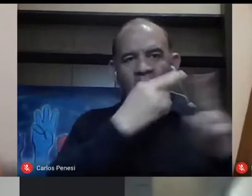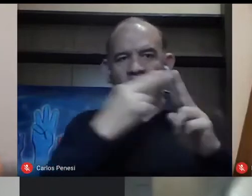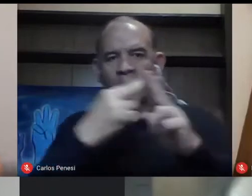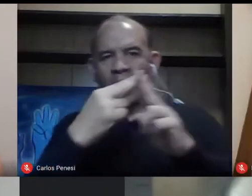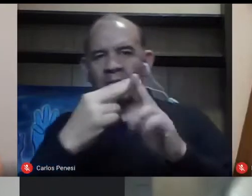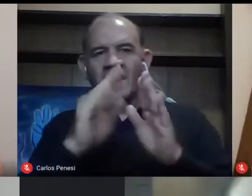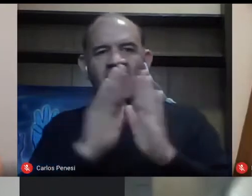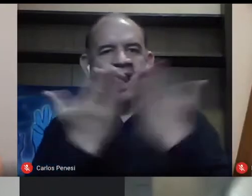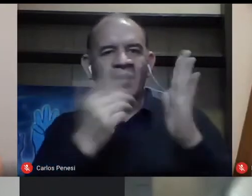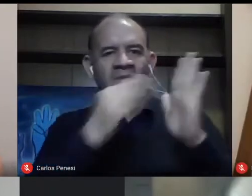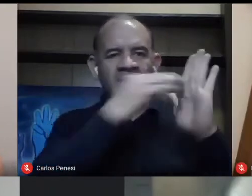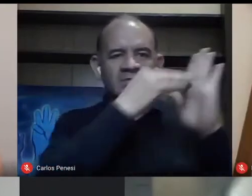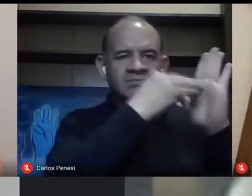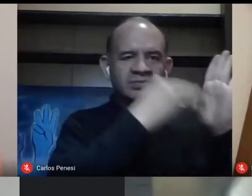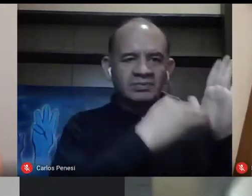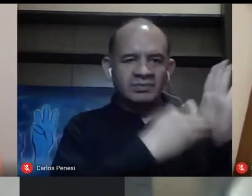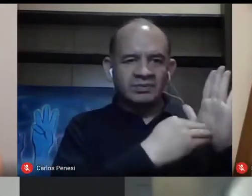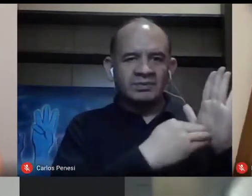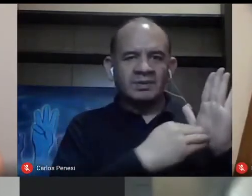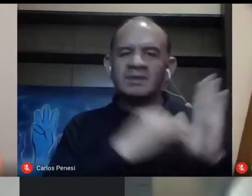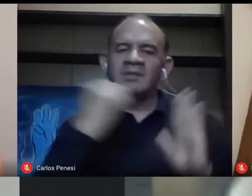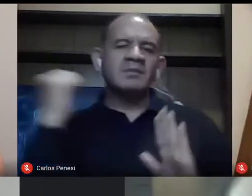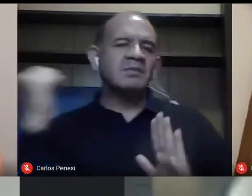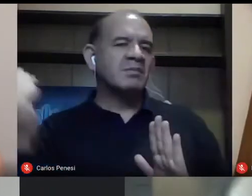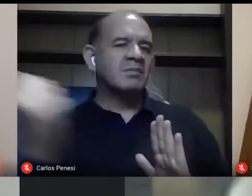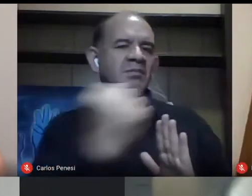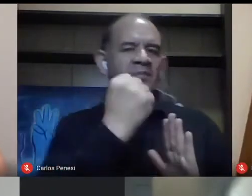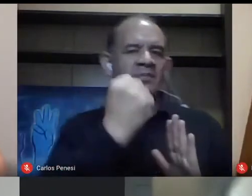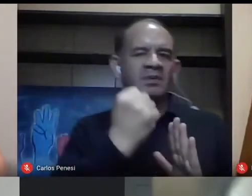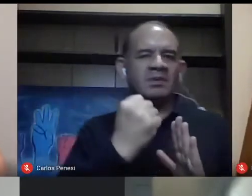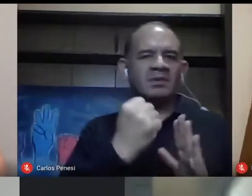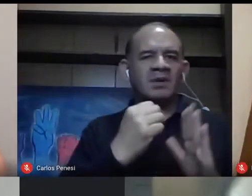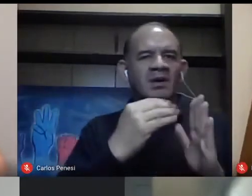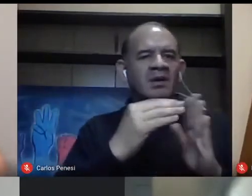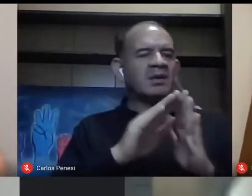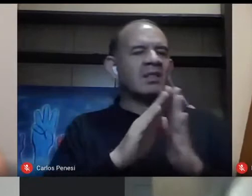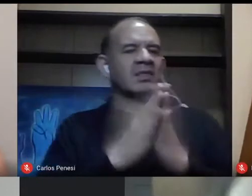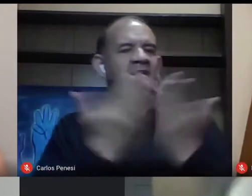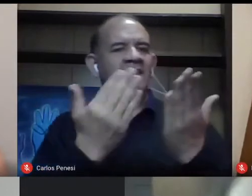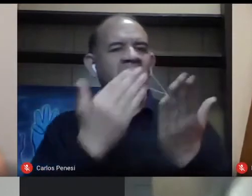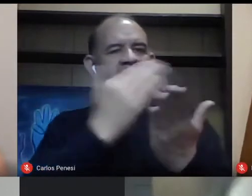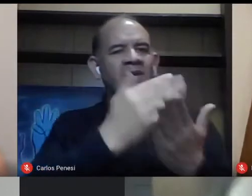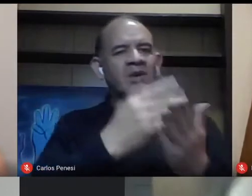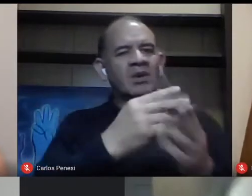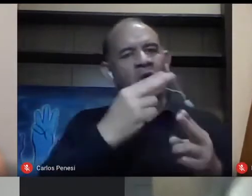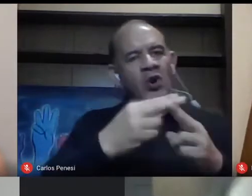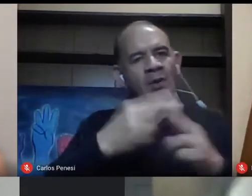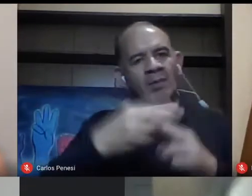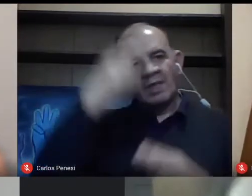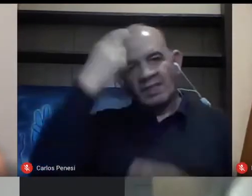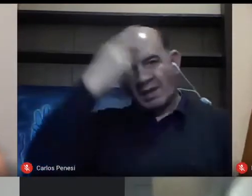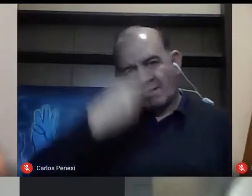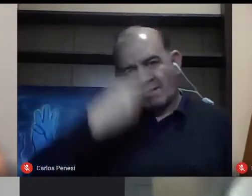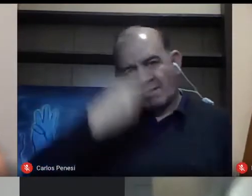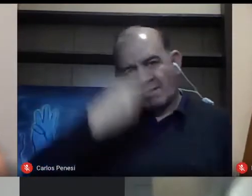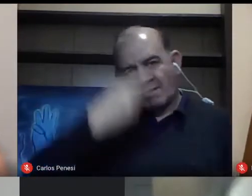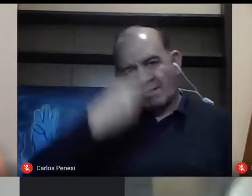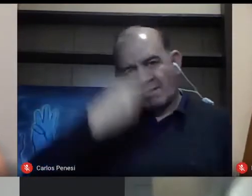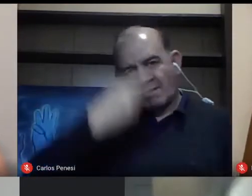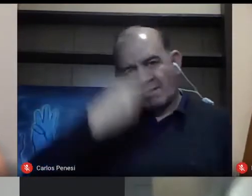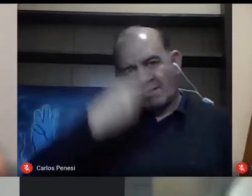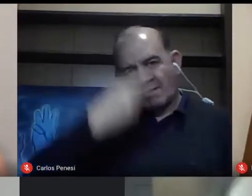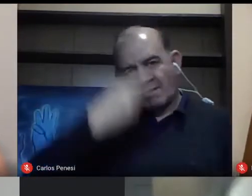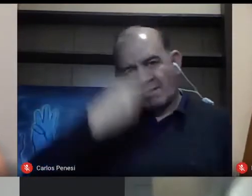En paralelo es imprescindible hacer un directorio de las entidades autorizadas que existan al momento de la realización de